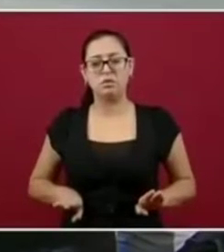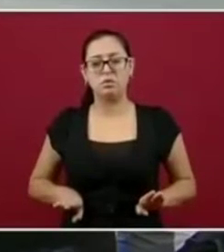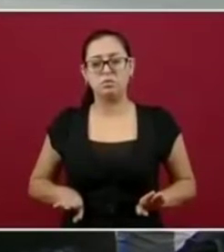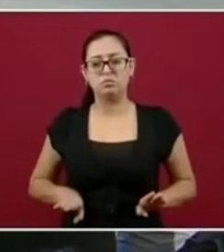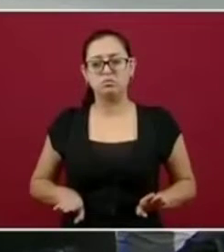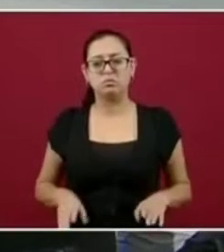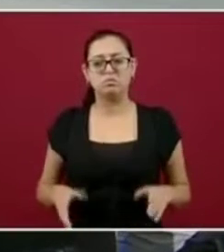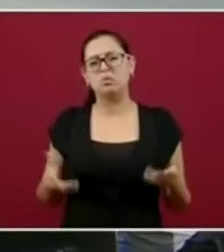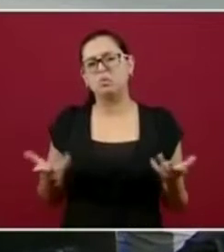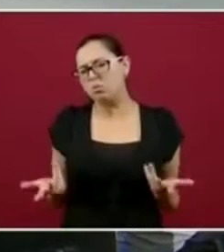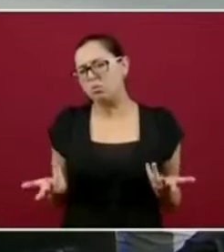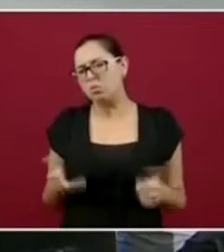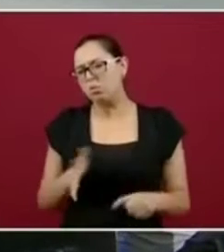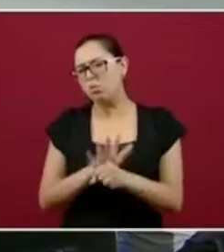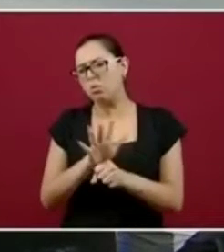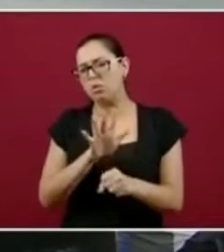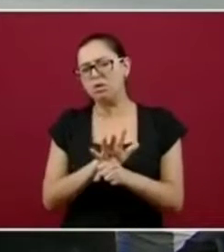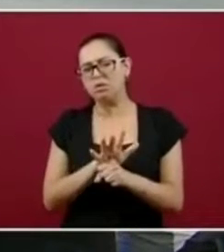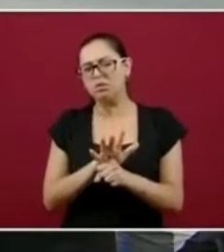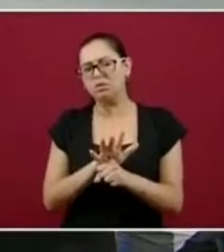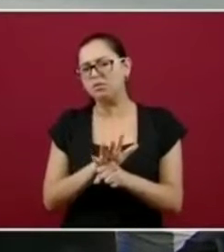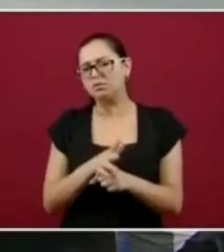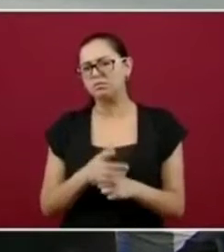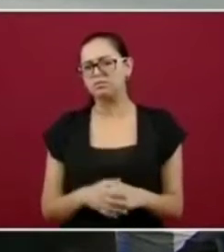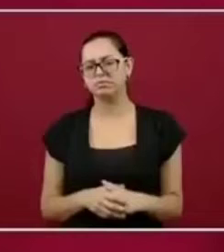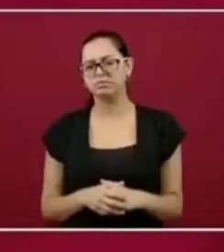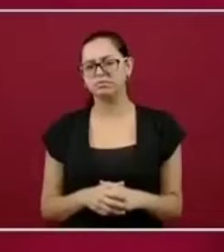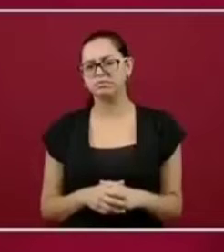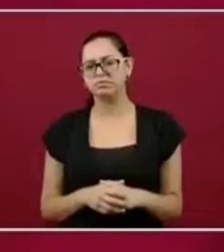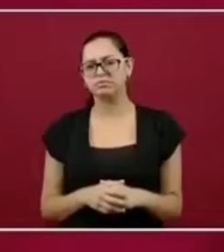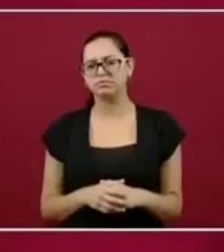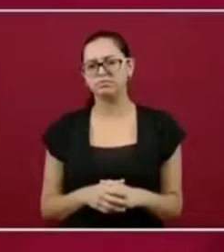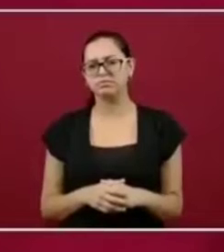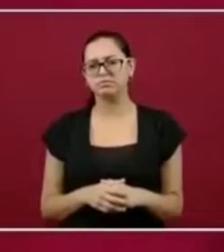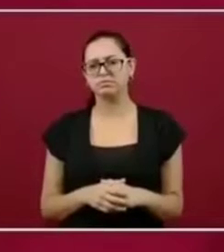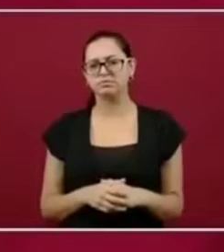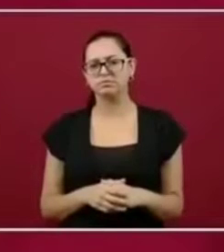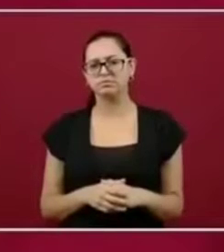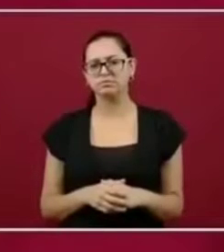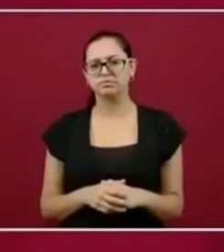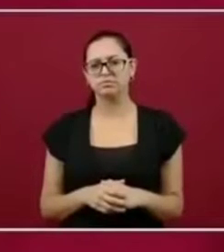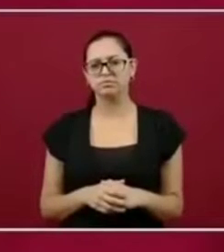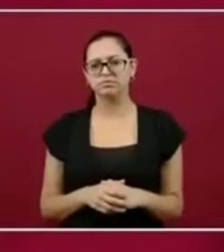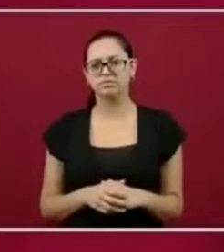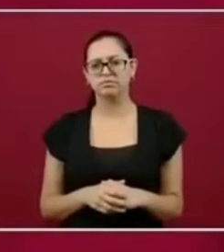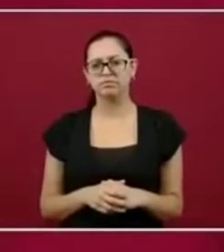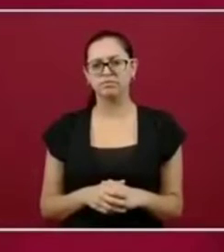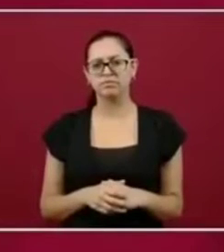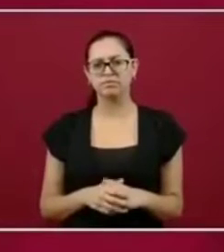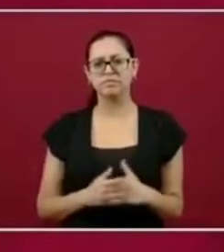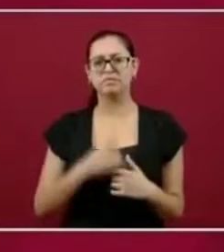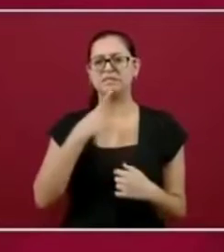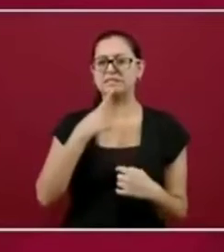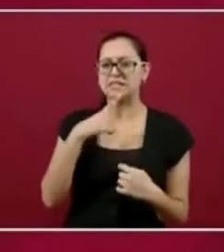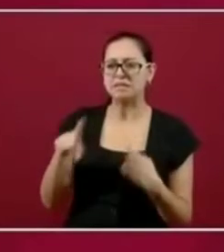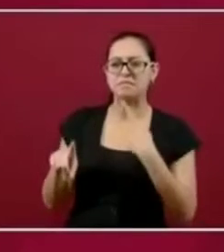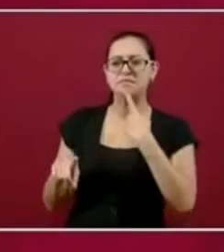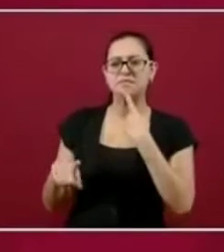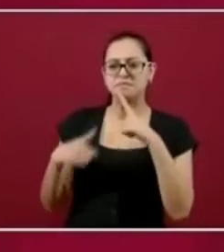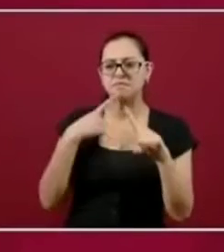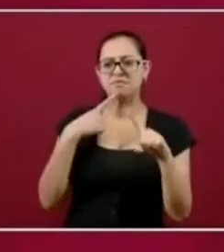siempre fue el tratar de reducir las demandas que se hacen